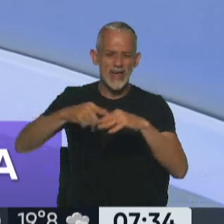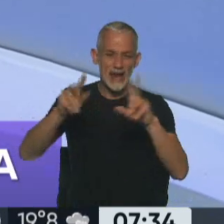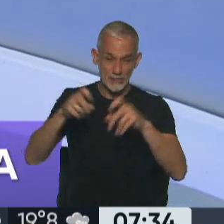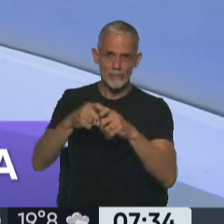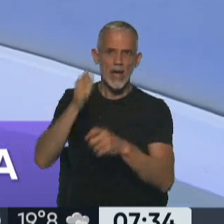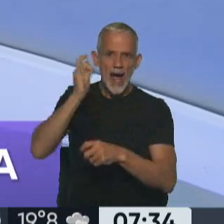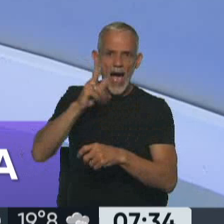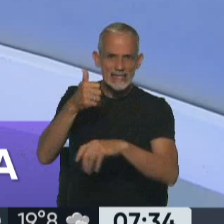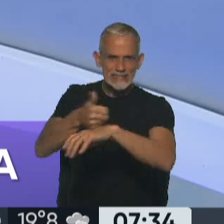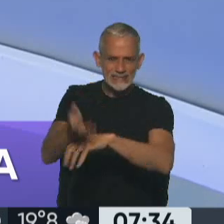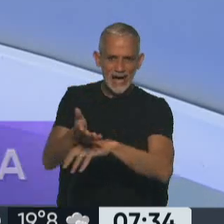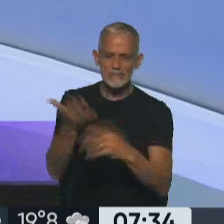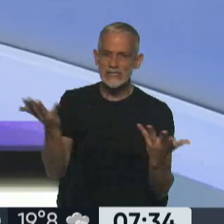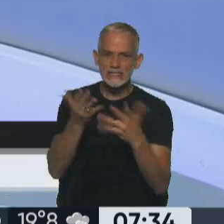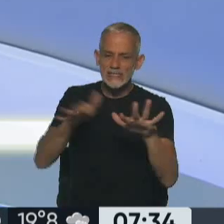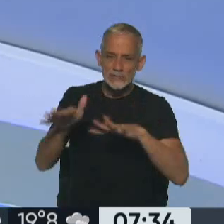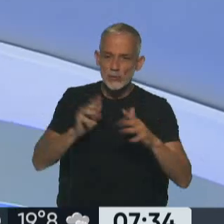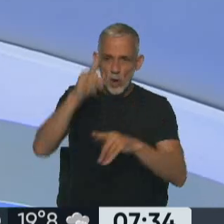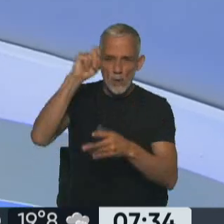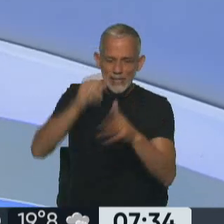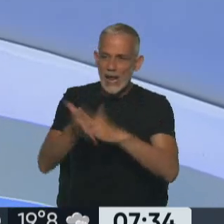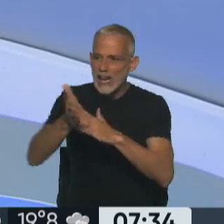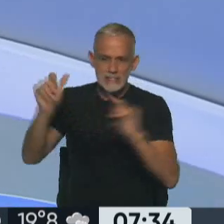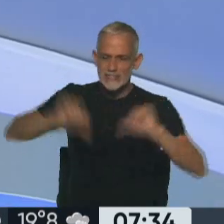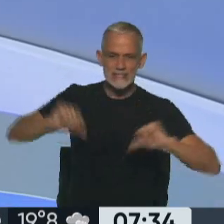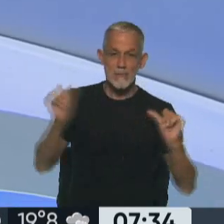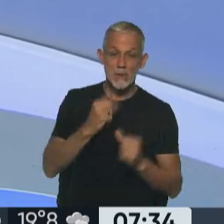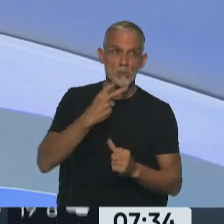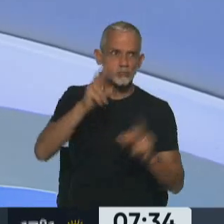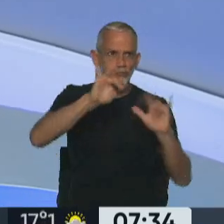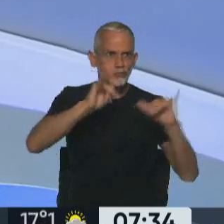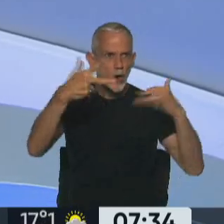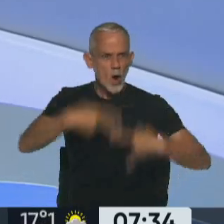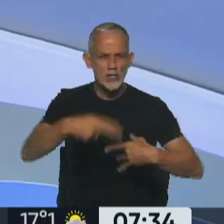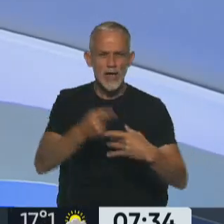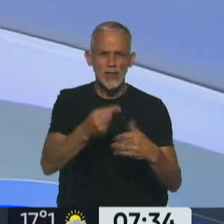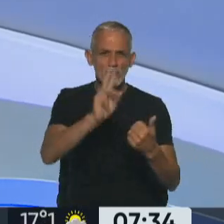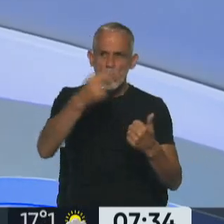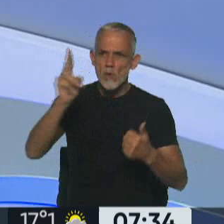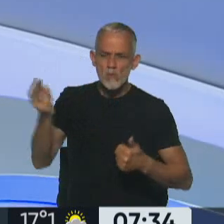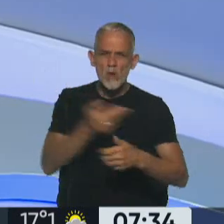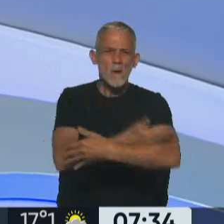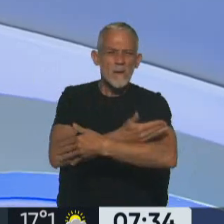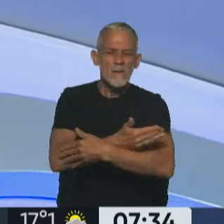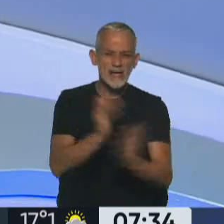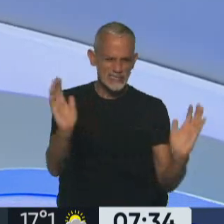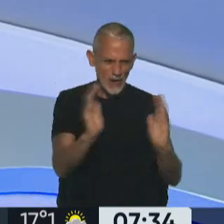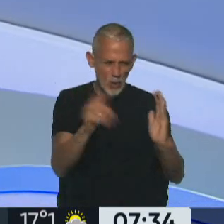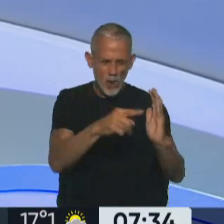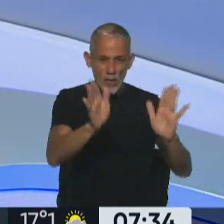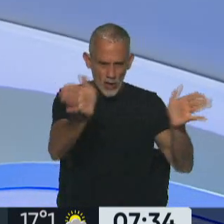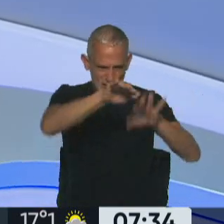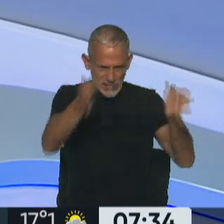esta situación en donde no podían salir del hospital y por falta de electricidad habían fallecido dos bebés que estaban en